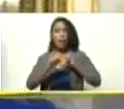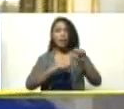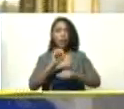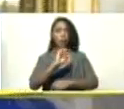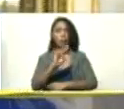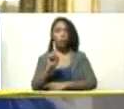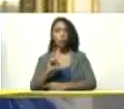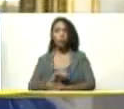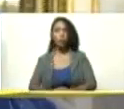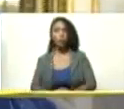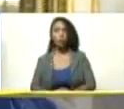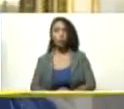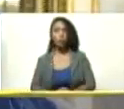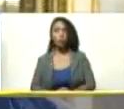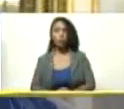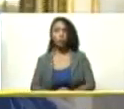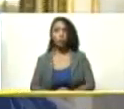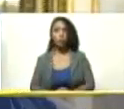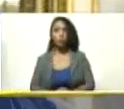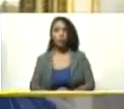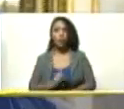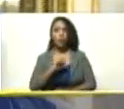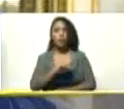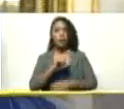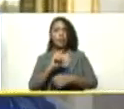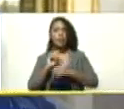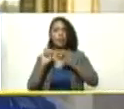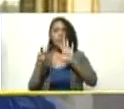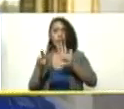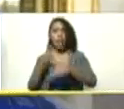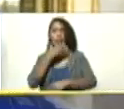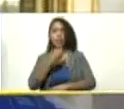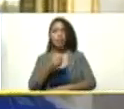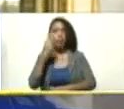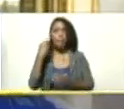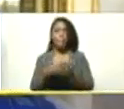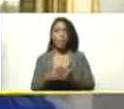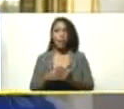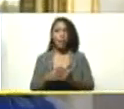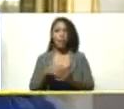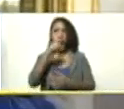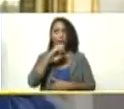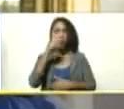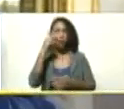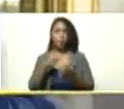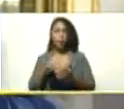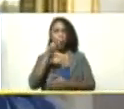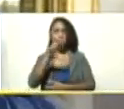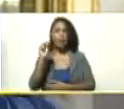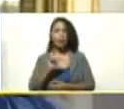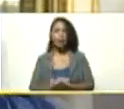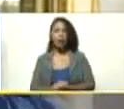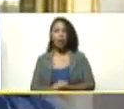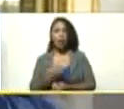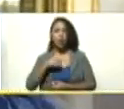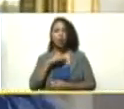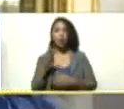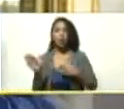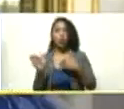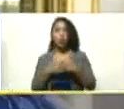XXI. El 17 de diciembre del año 2030, cuando estemos